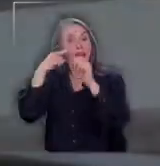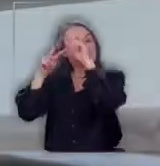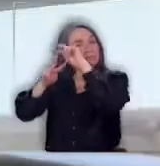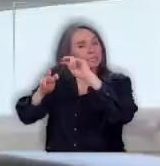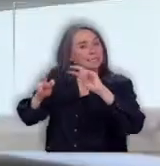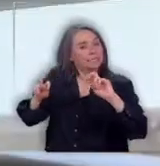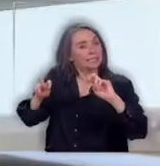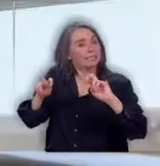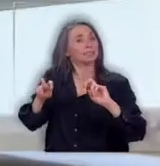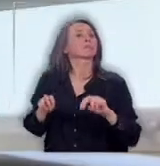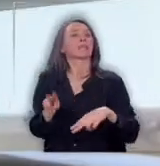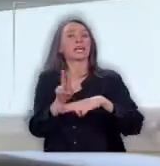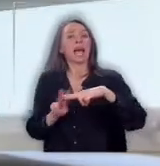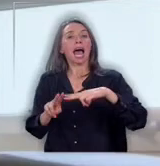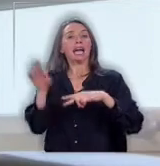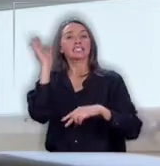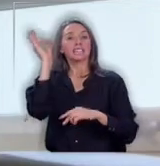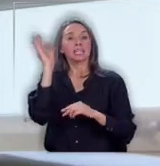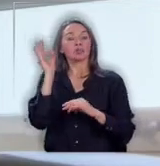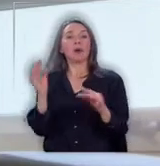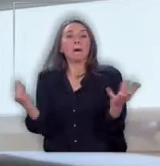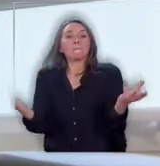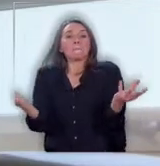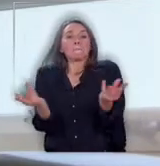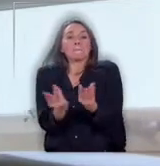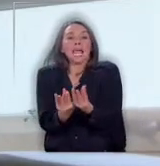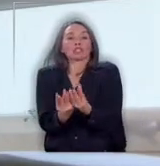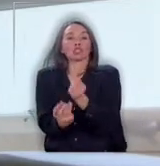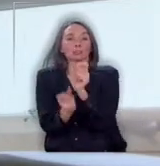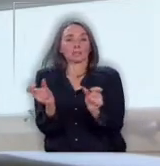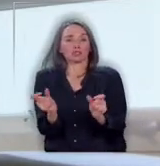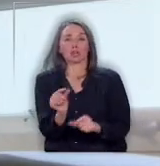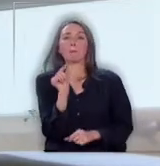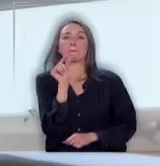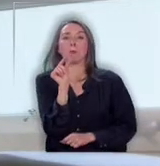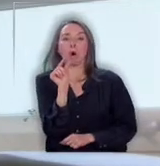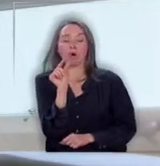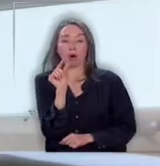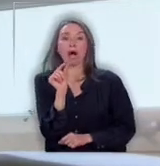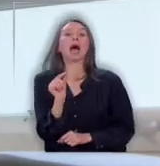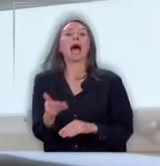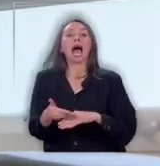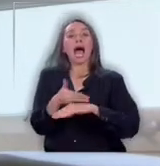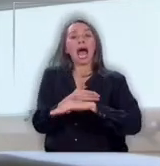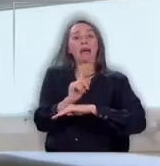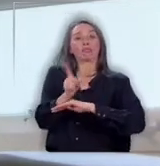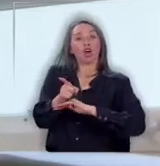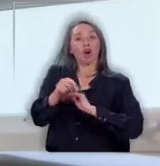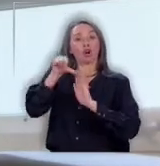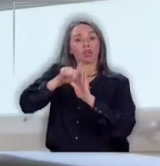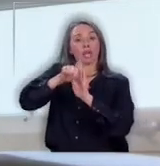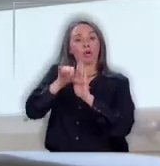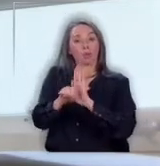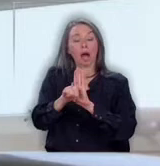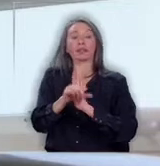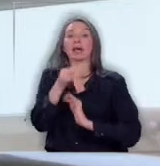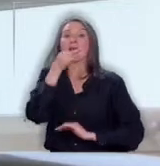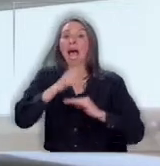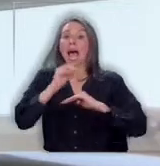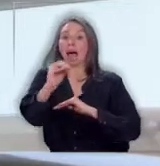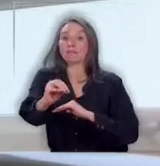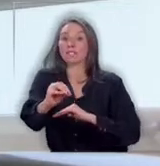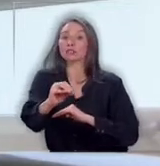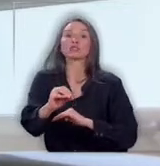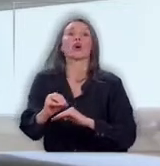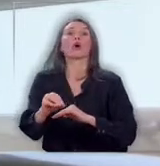hacer reuniones de menor cantidad de personas posibles incluso antes de la cuarentena se hablaba de no reunir a más